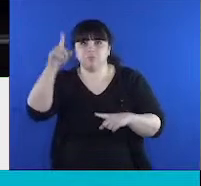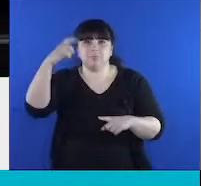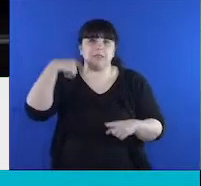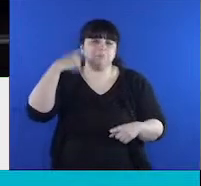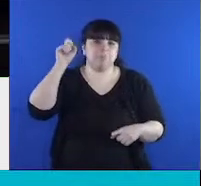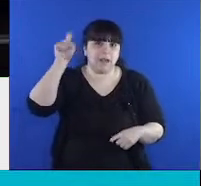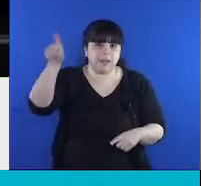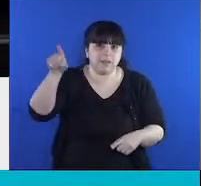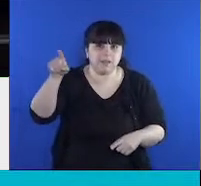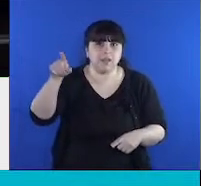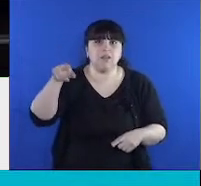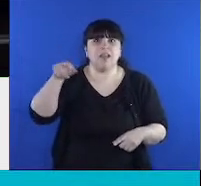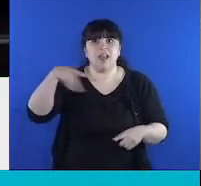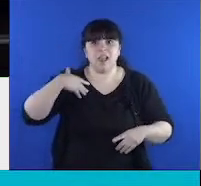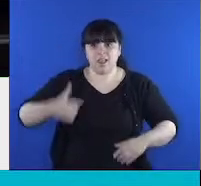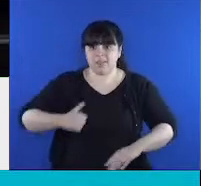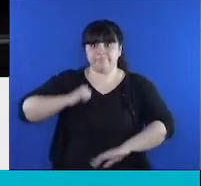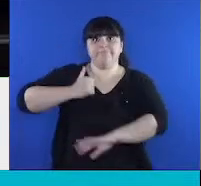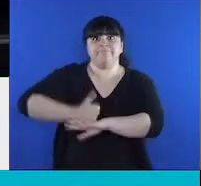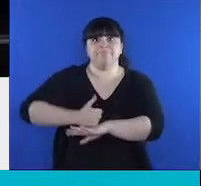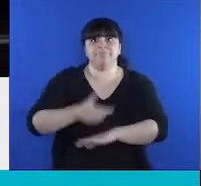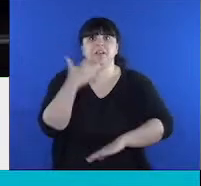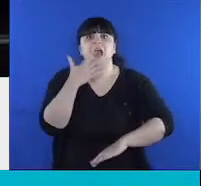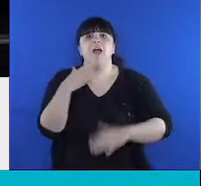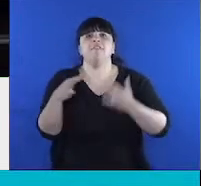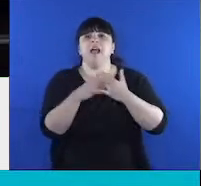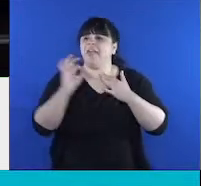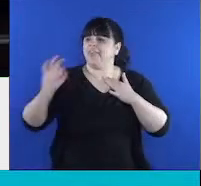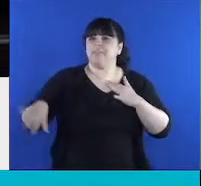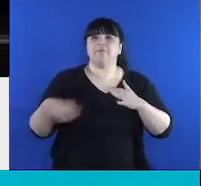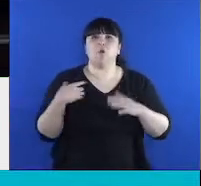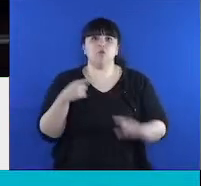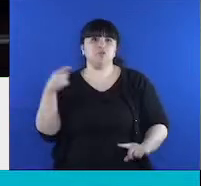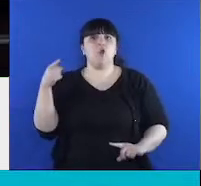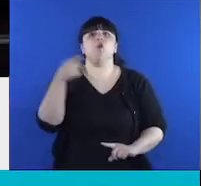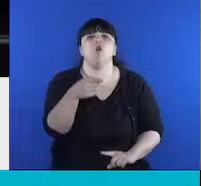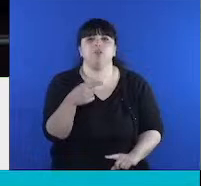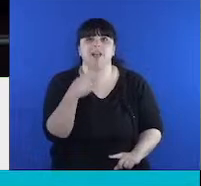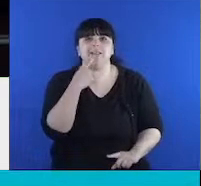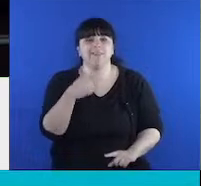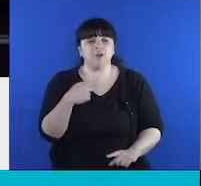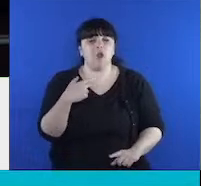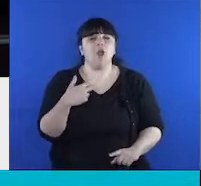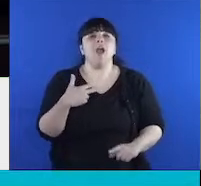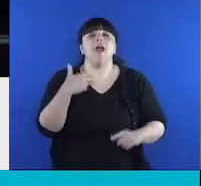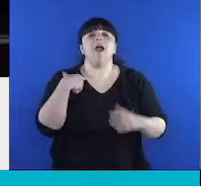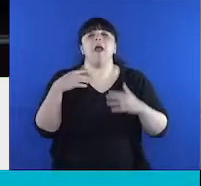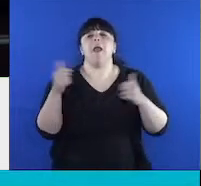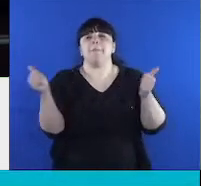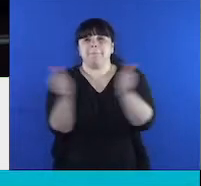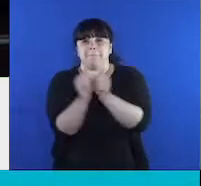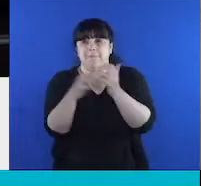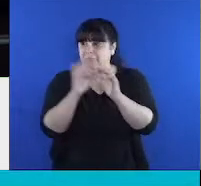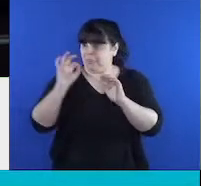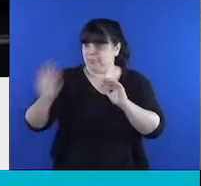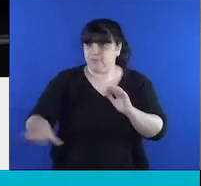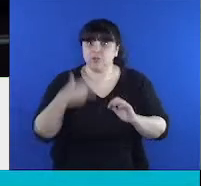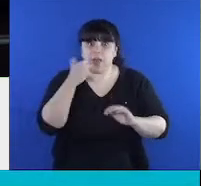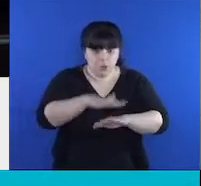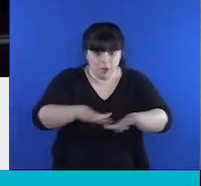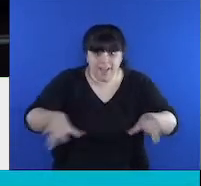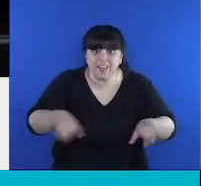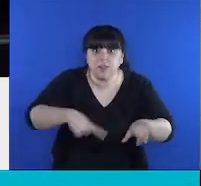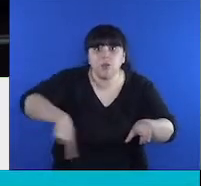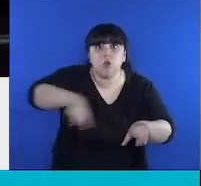del divorcio y, no contento con eso, dijo que los hijos de matrimonios divorciados tienen problemas de ansiedad y de rendimiento